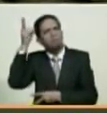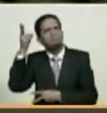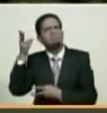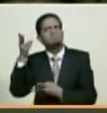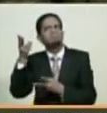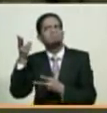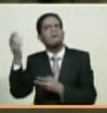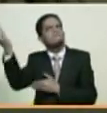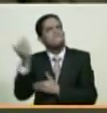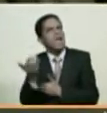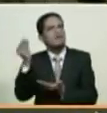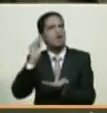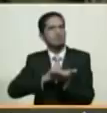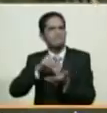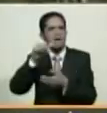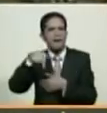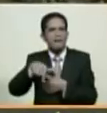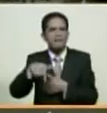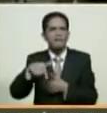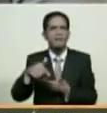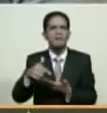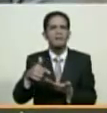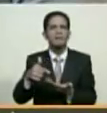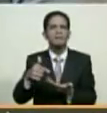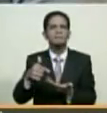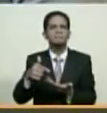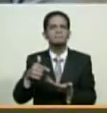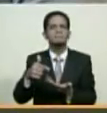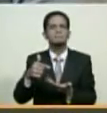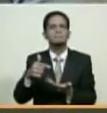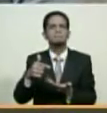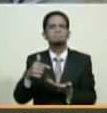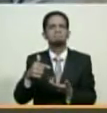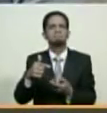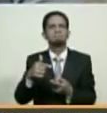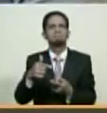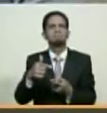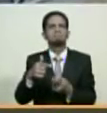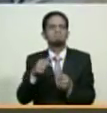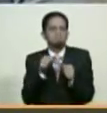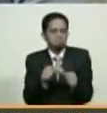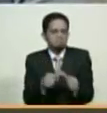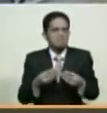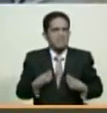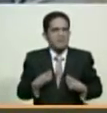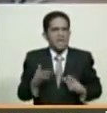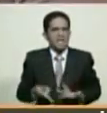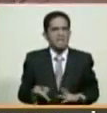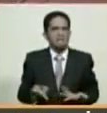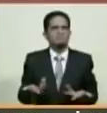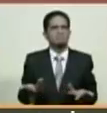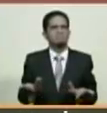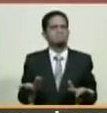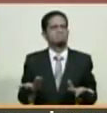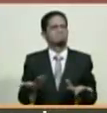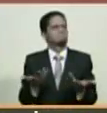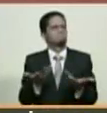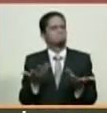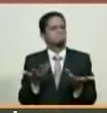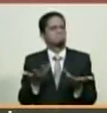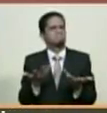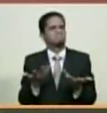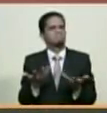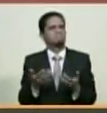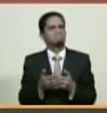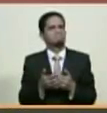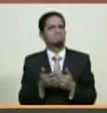repatriado a sus países de origen? Pero no en el número que pareciera